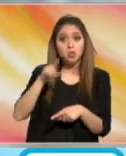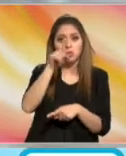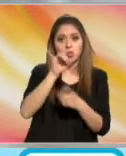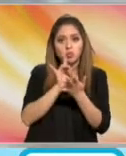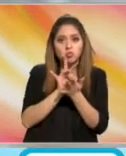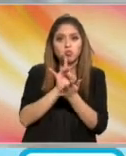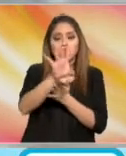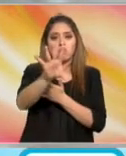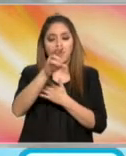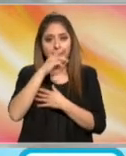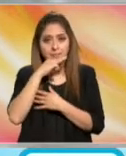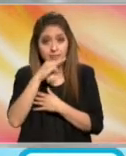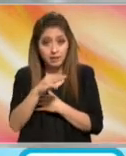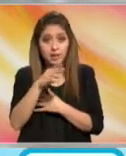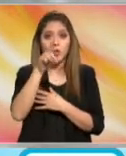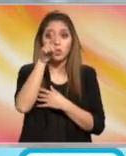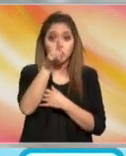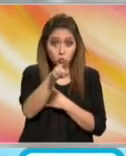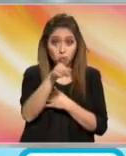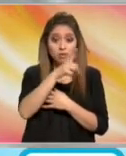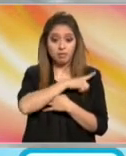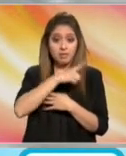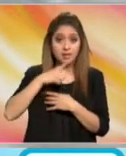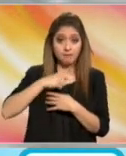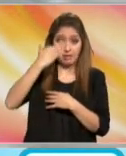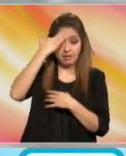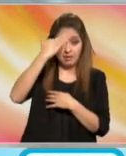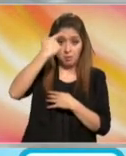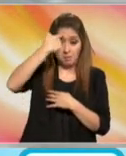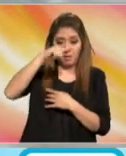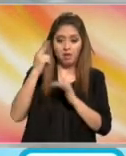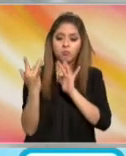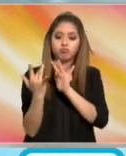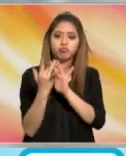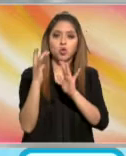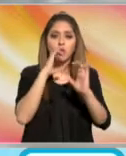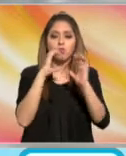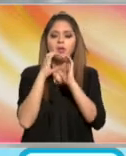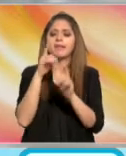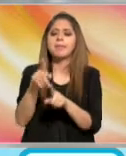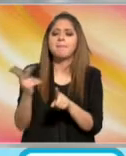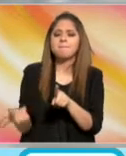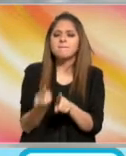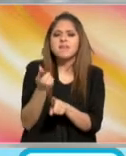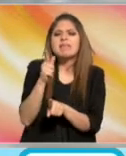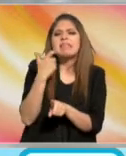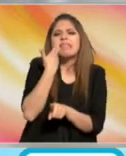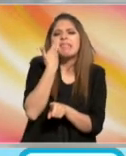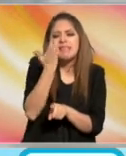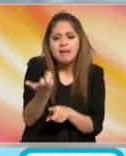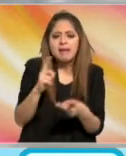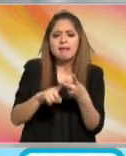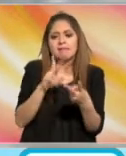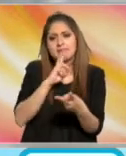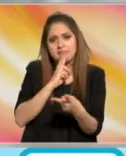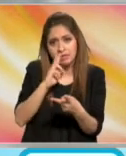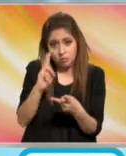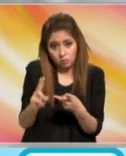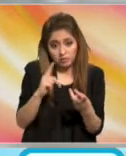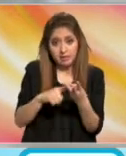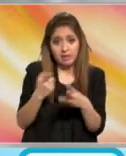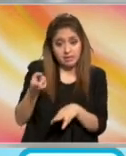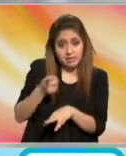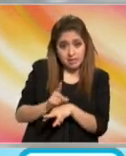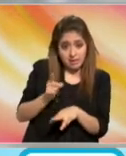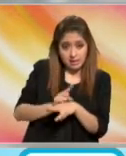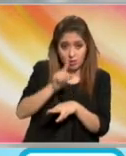la capacidad de estarte comunicando con ellos para ver qué es lo que quieren, responderles y estar al día